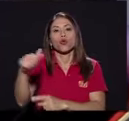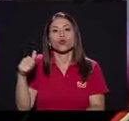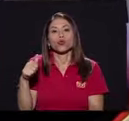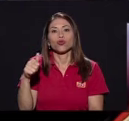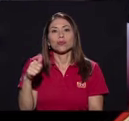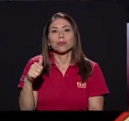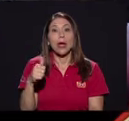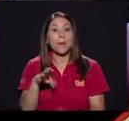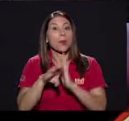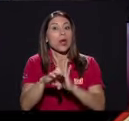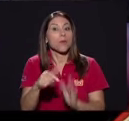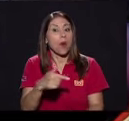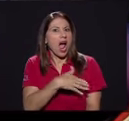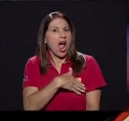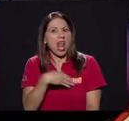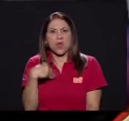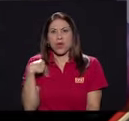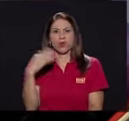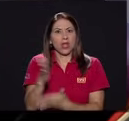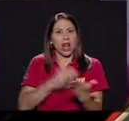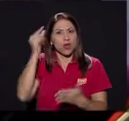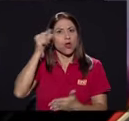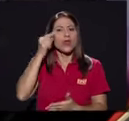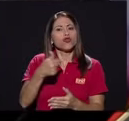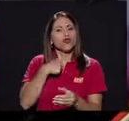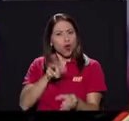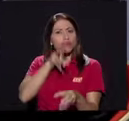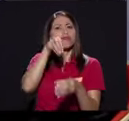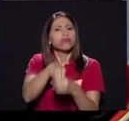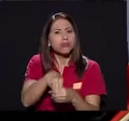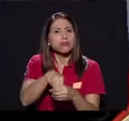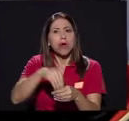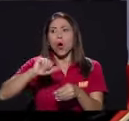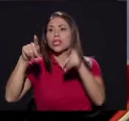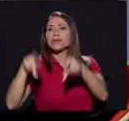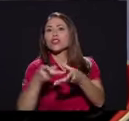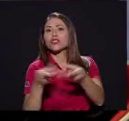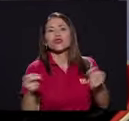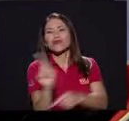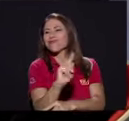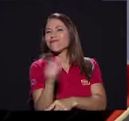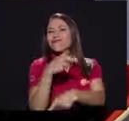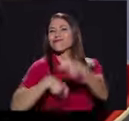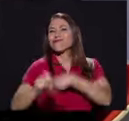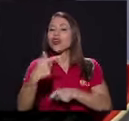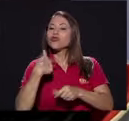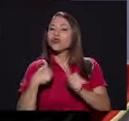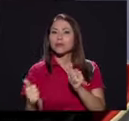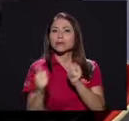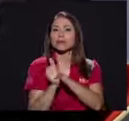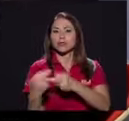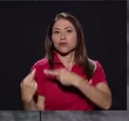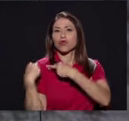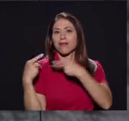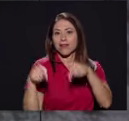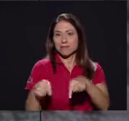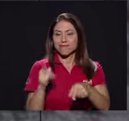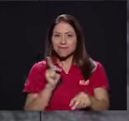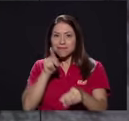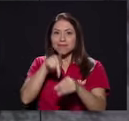algo no me gusta del gobierno, yo me involucro y no espero que otro solucione los problemas por mí. Me hago corresponsable de